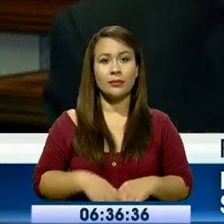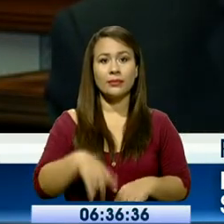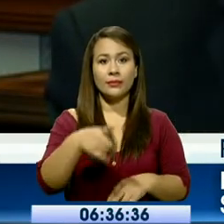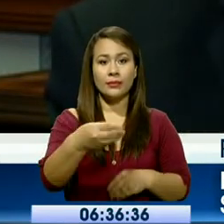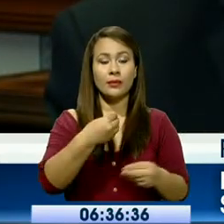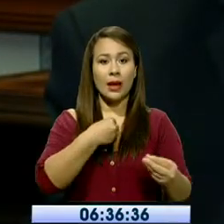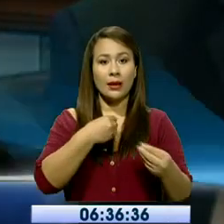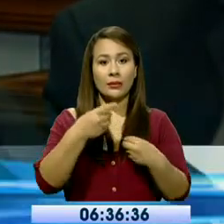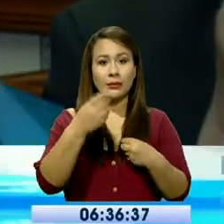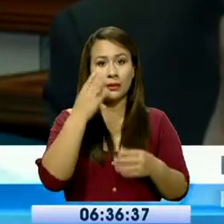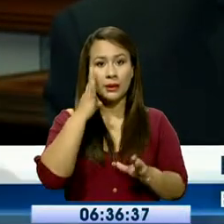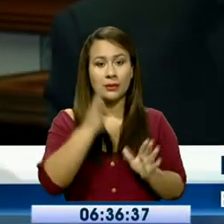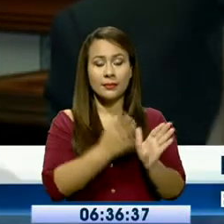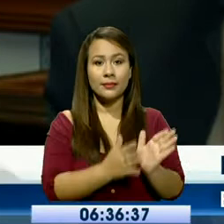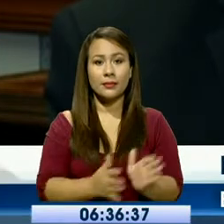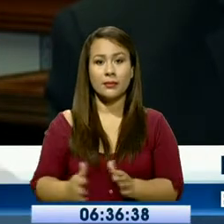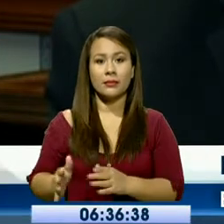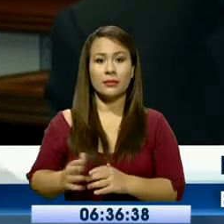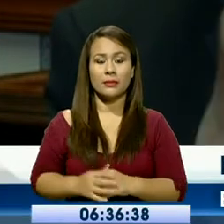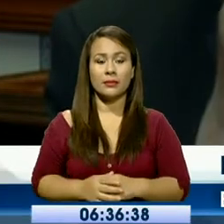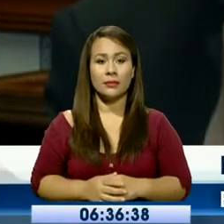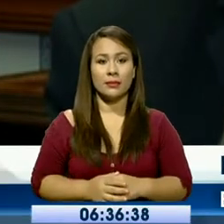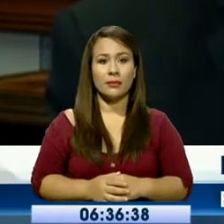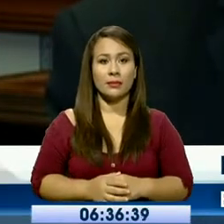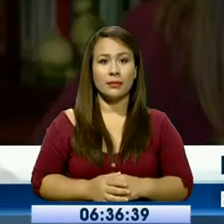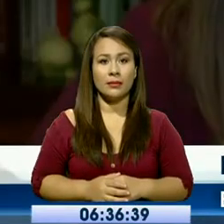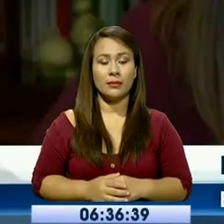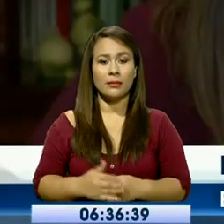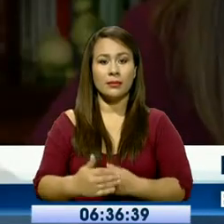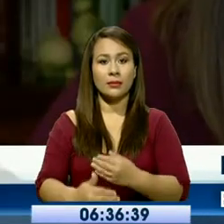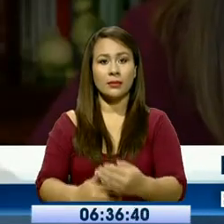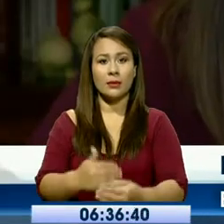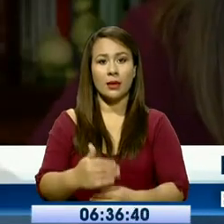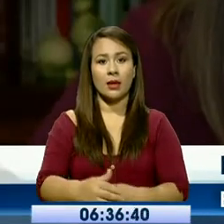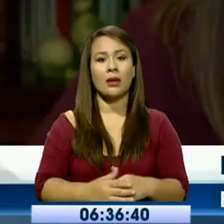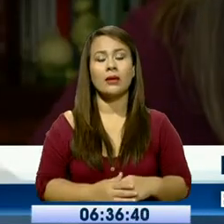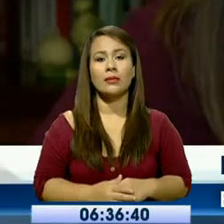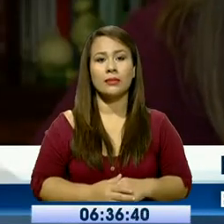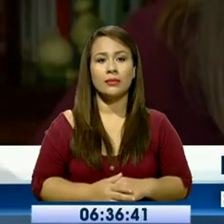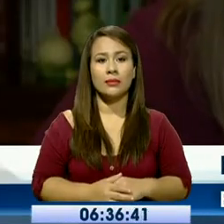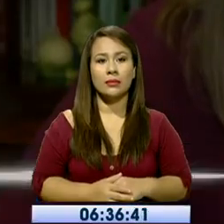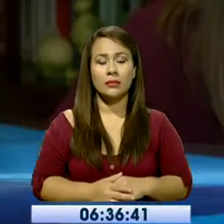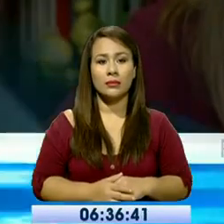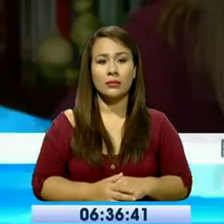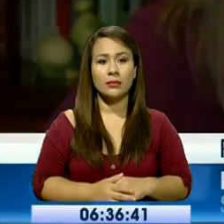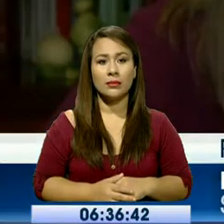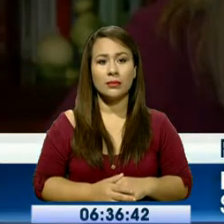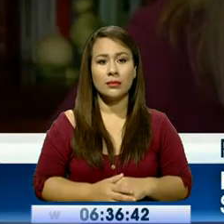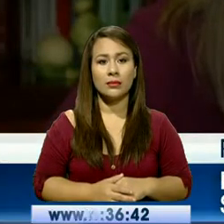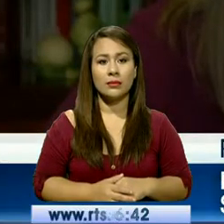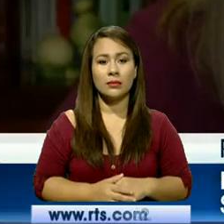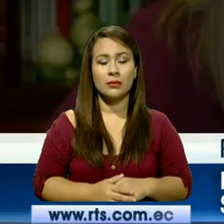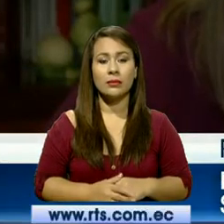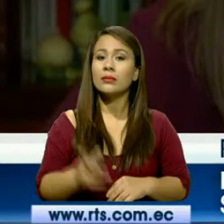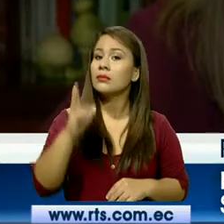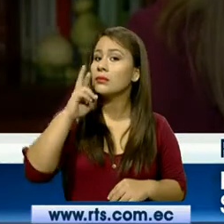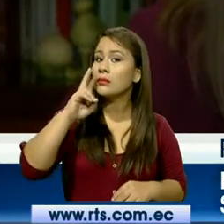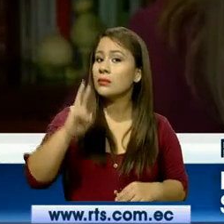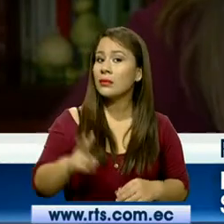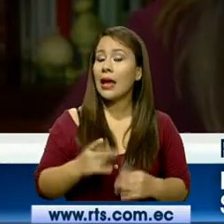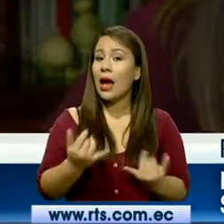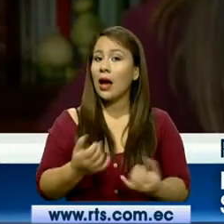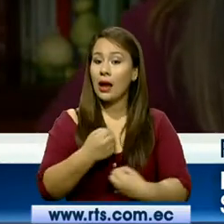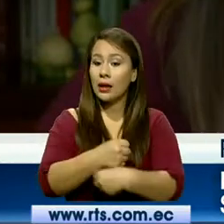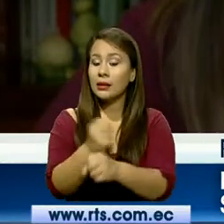respetar los los mandatos hay que cumplirlos es muy una muy buena señal de que se quieren empezar a hacer bien las cosas